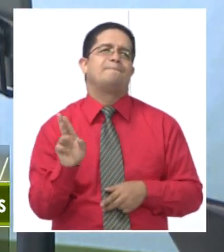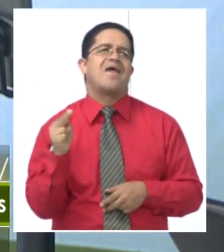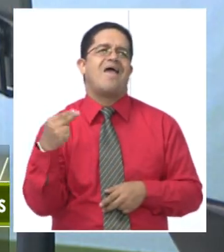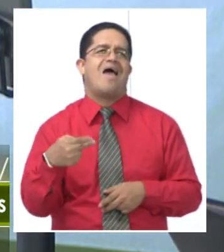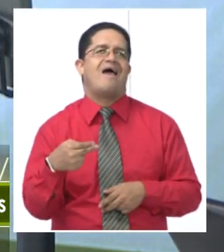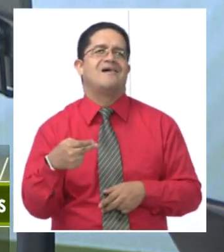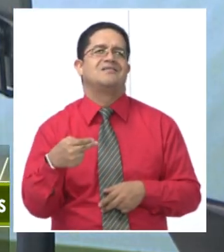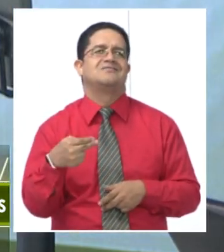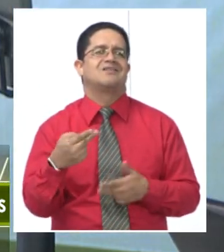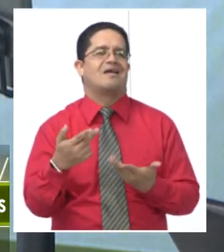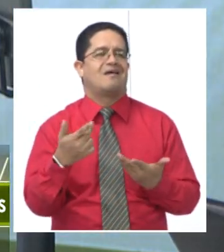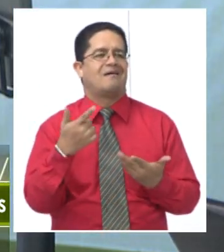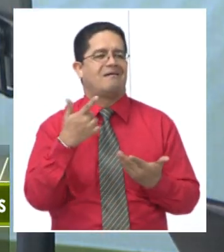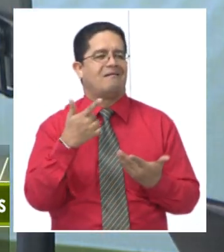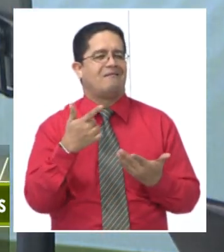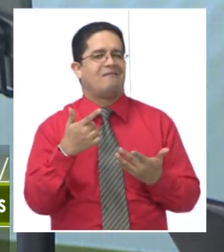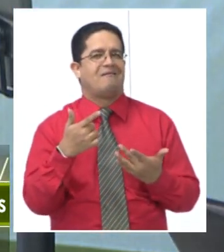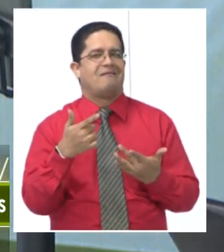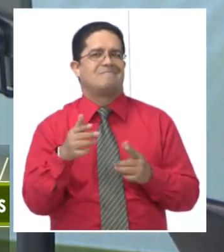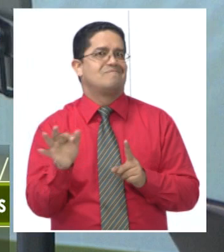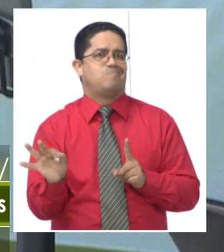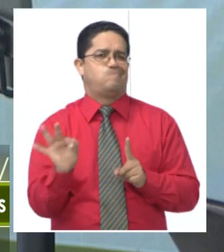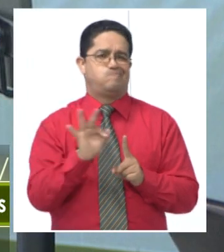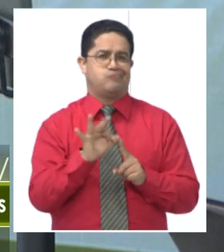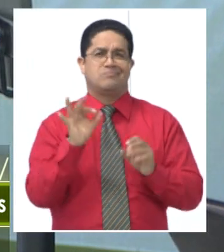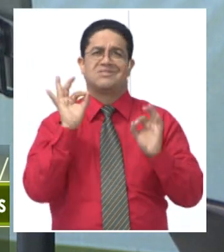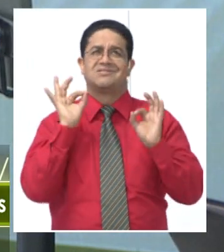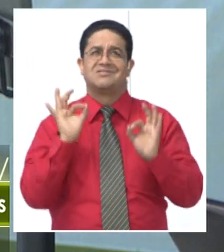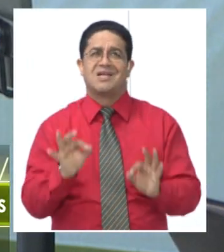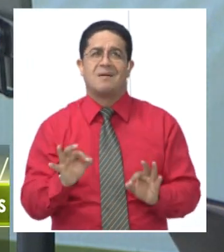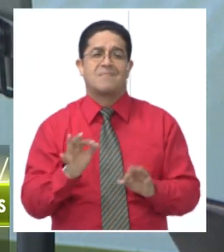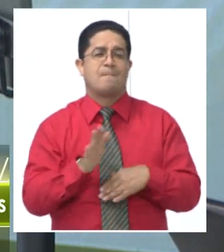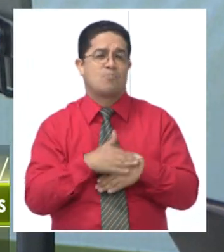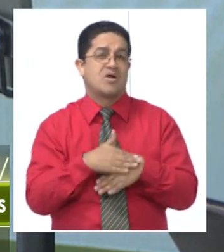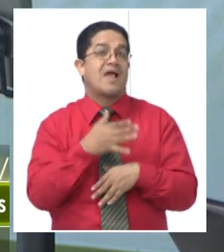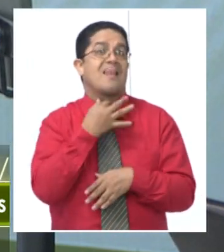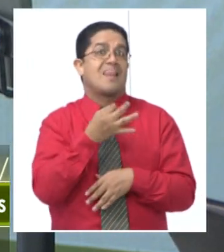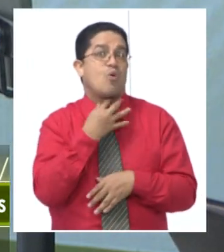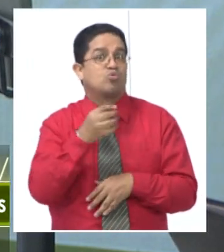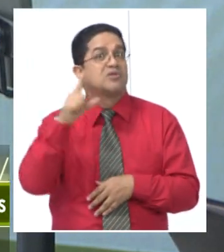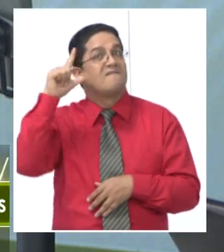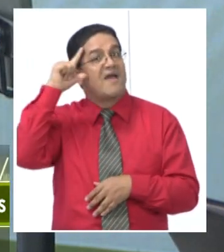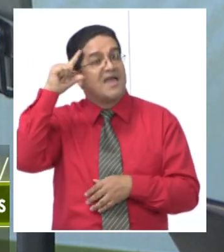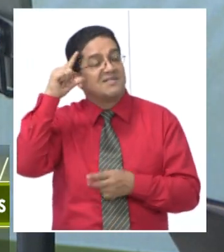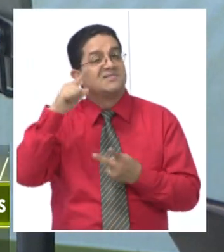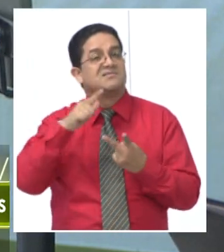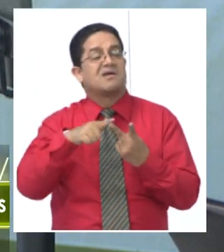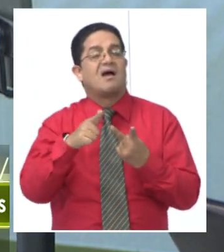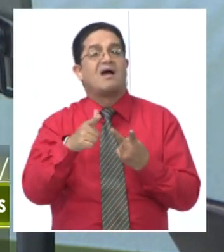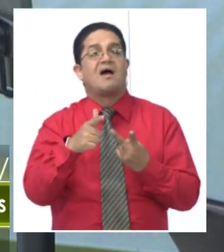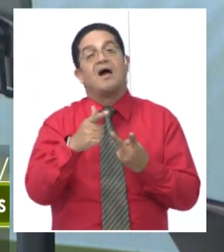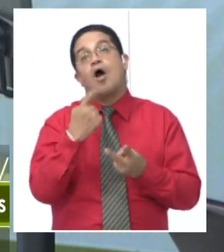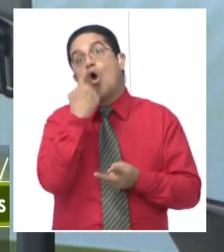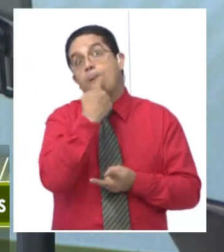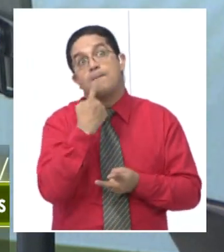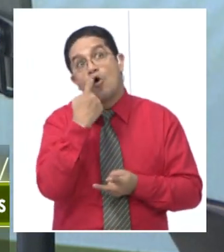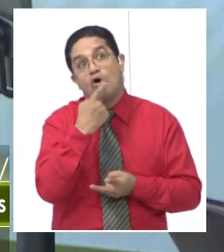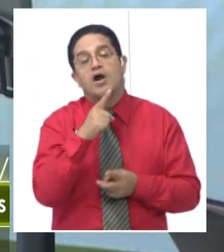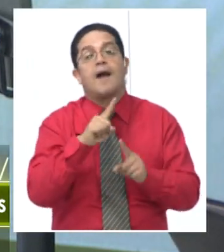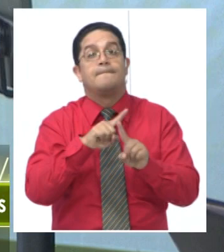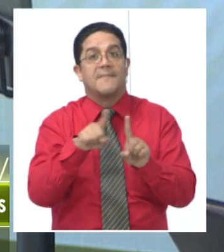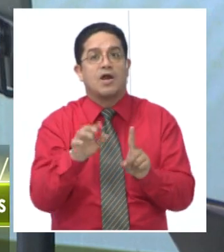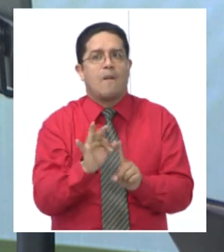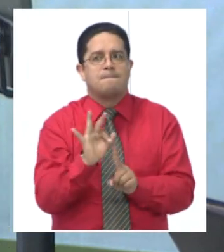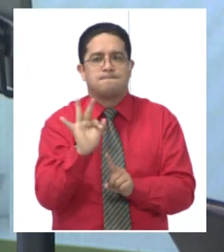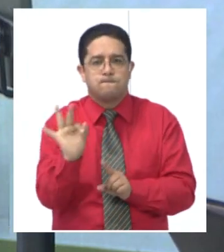discriminando estoy en piel, estoy en mucosa. Sí. Él se llama mucosales porque les encanta el área vaginal, les encanta la mucosa oral, pero él va contaminando